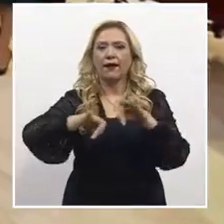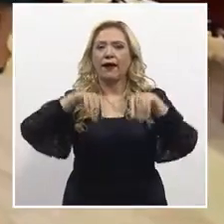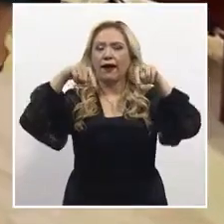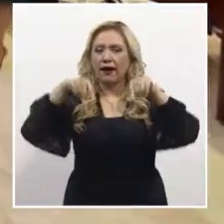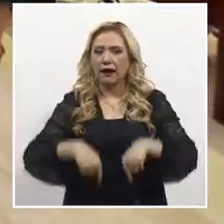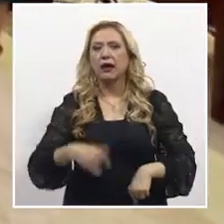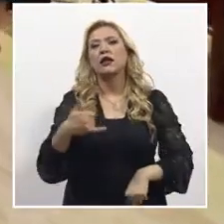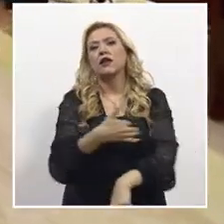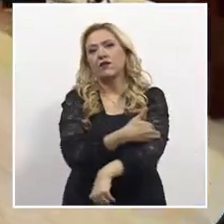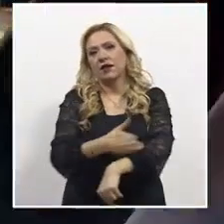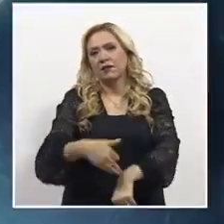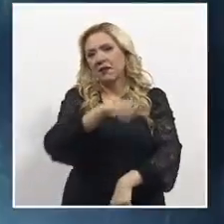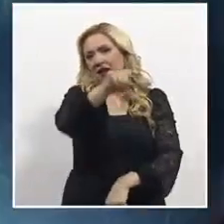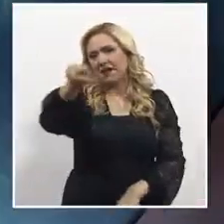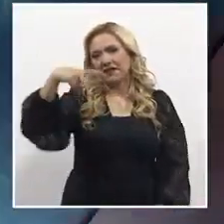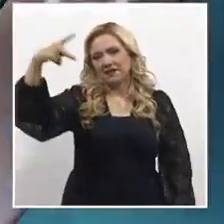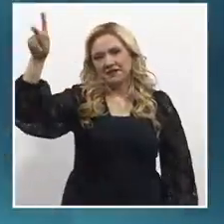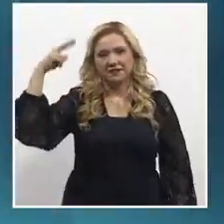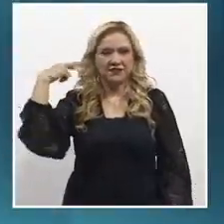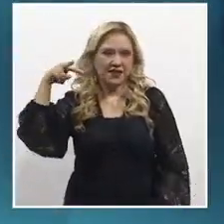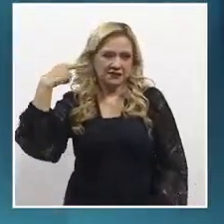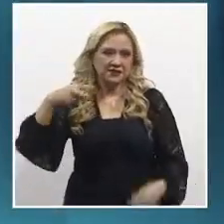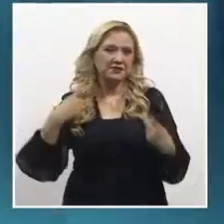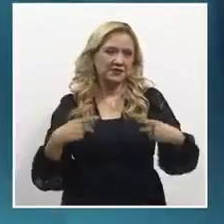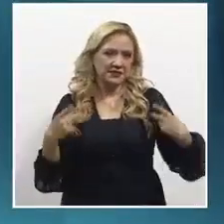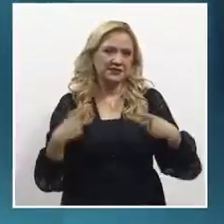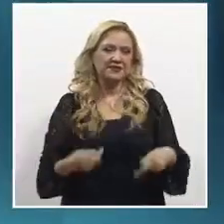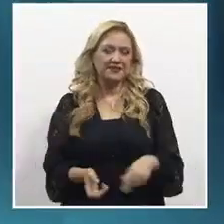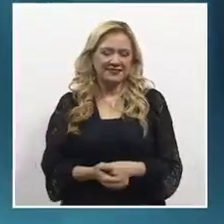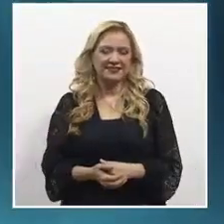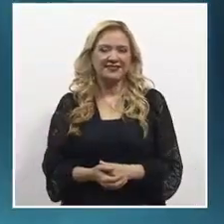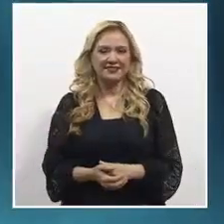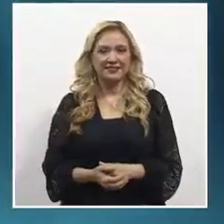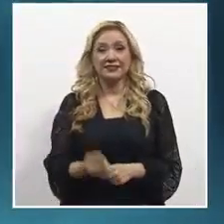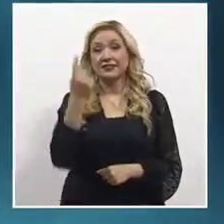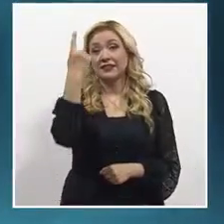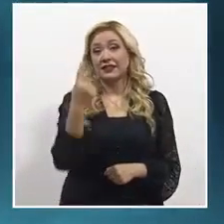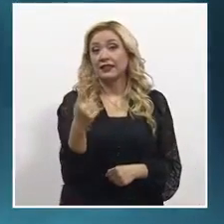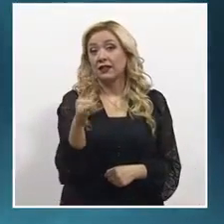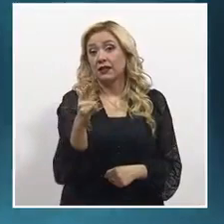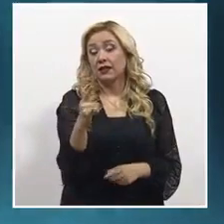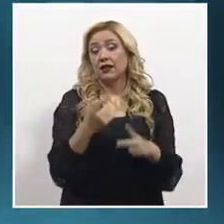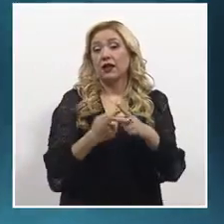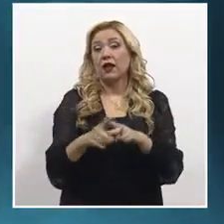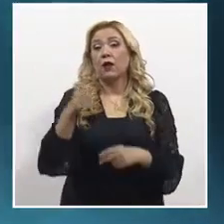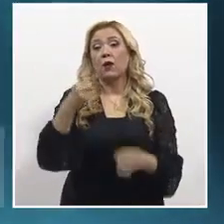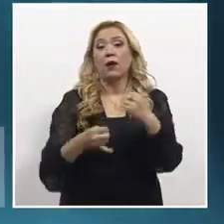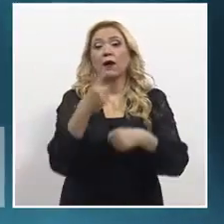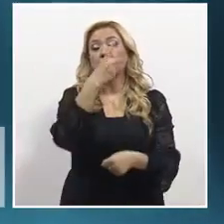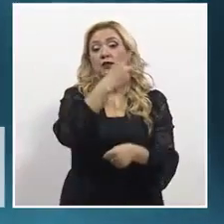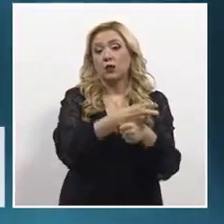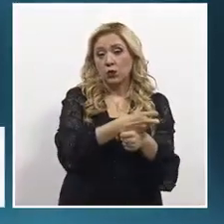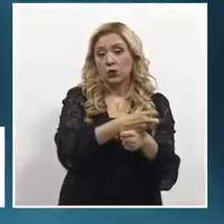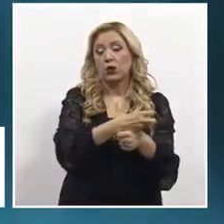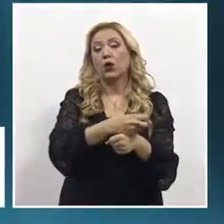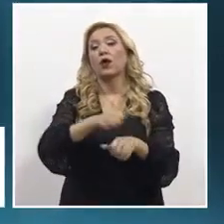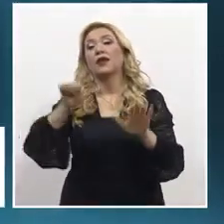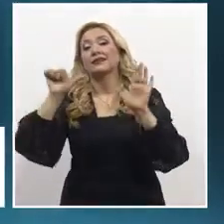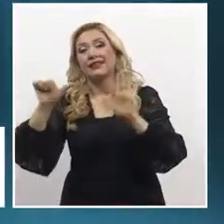a familias veracruzanas. A partir del 1 de julio, los juzgados segundo,